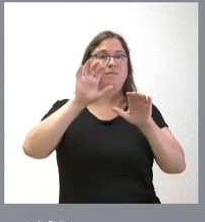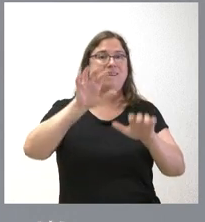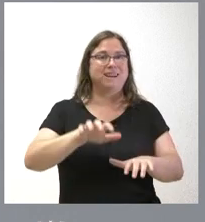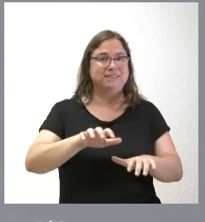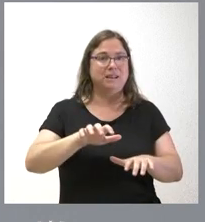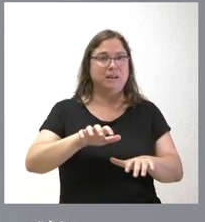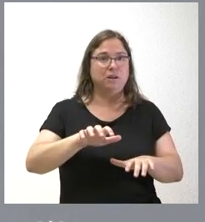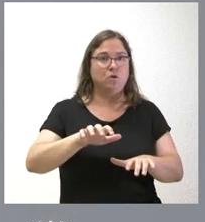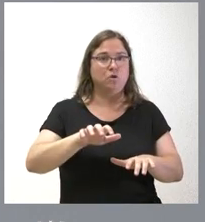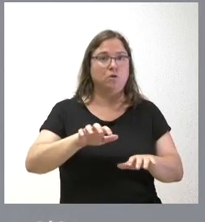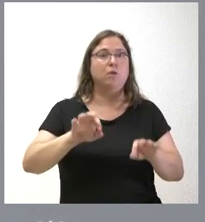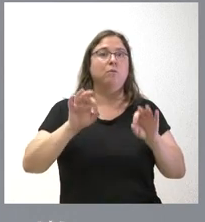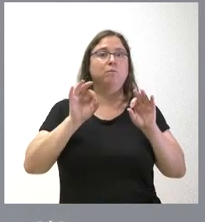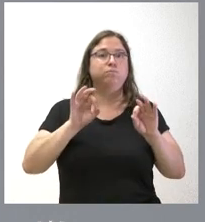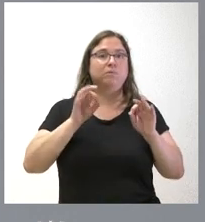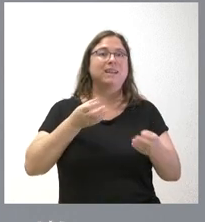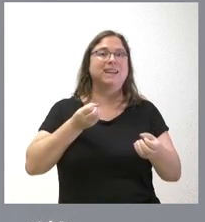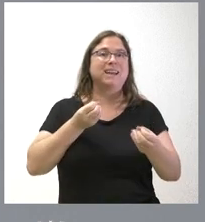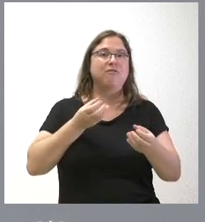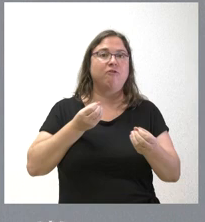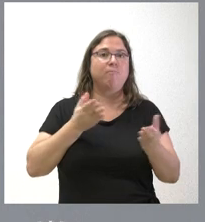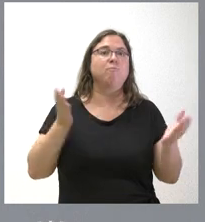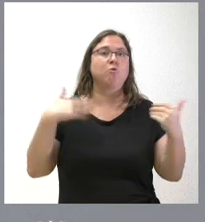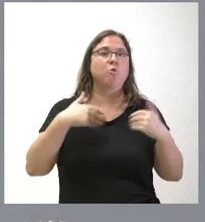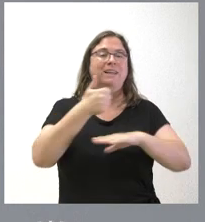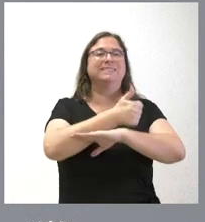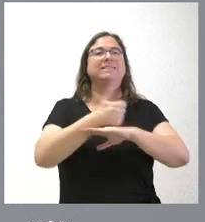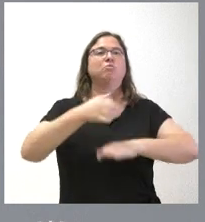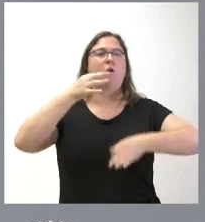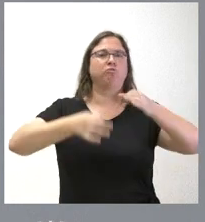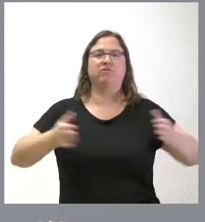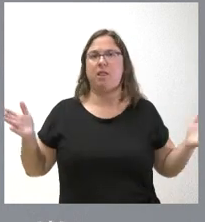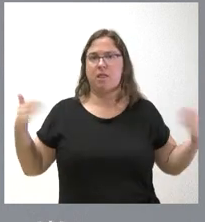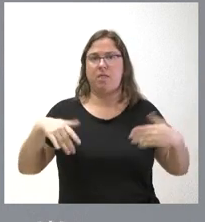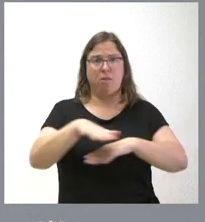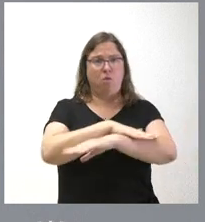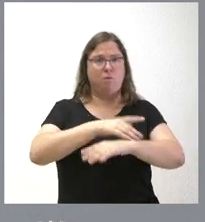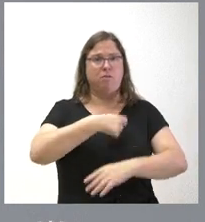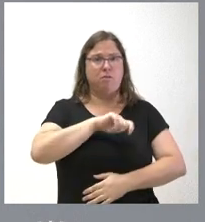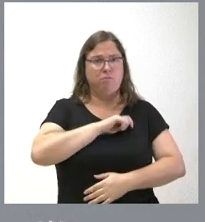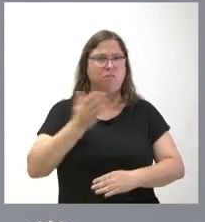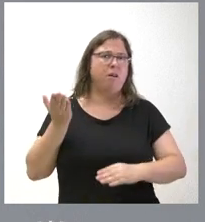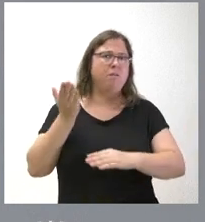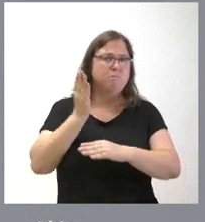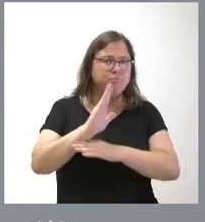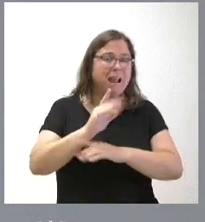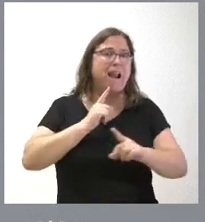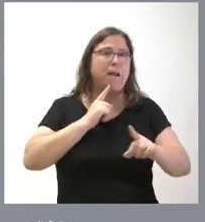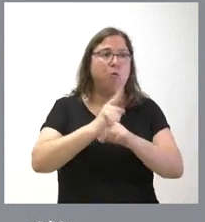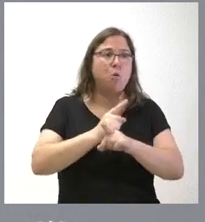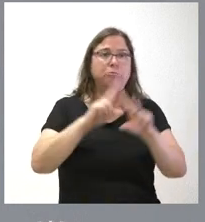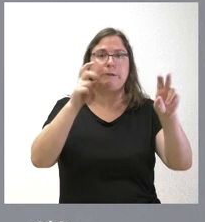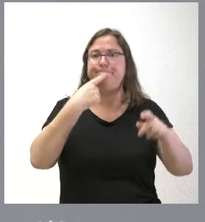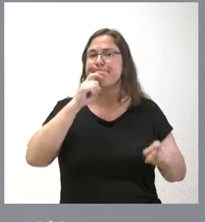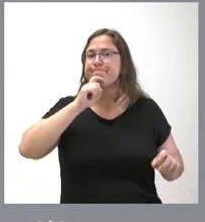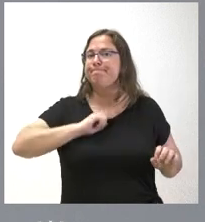recibido ninguna información de ningún tribunal de justicia de que el gobierno de España haya presentado un recurso judicial en torno